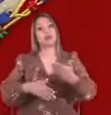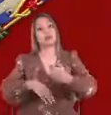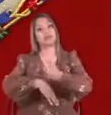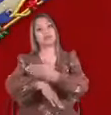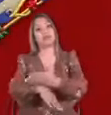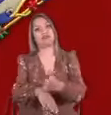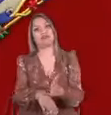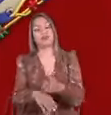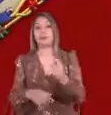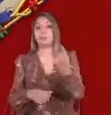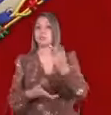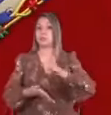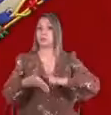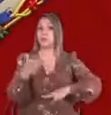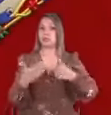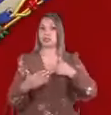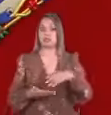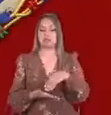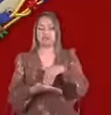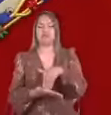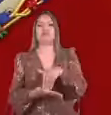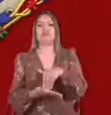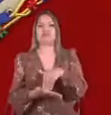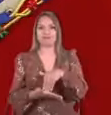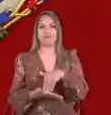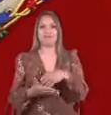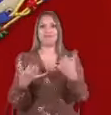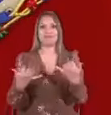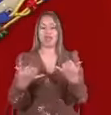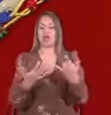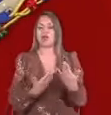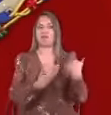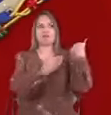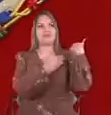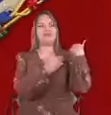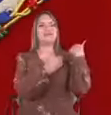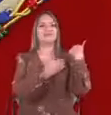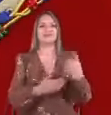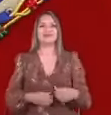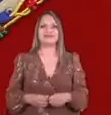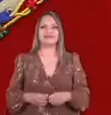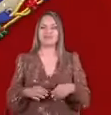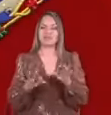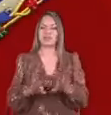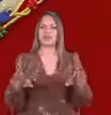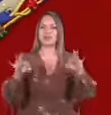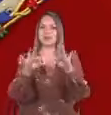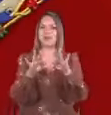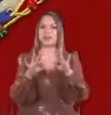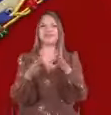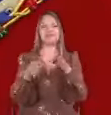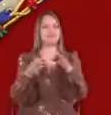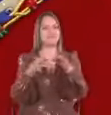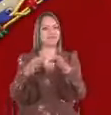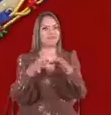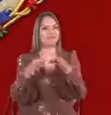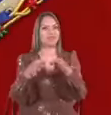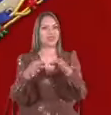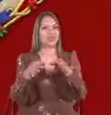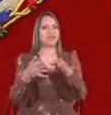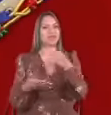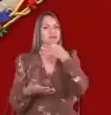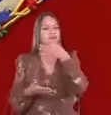al ser la primera vez que estoy aquí asumiendo esta alta responsabilidad, es importante decirles que hay mucho que